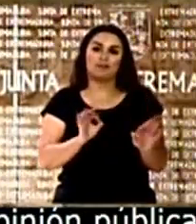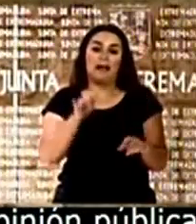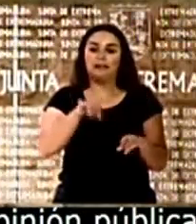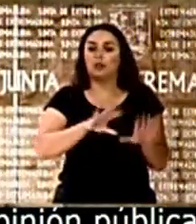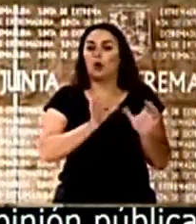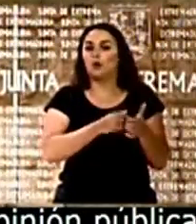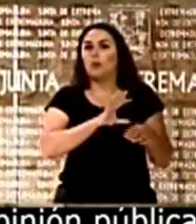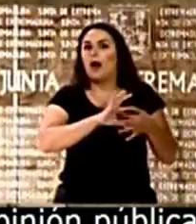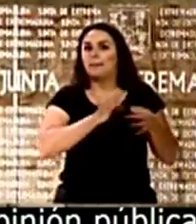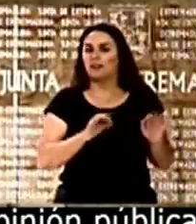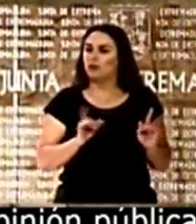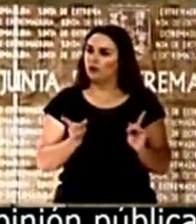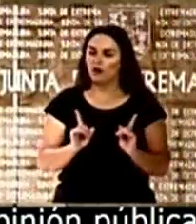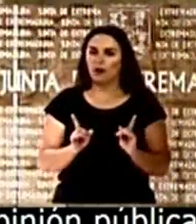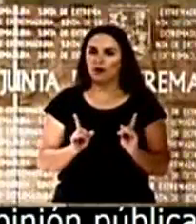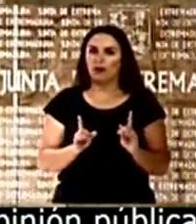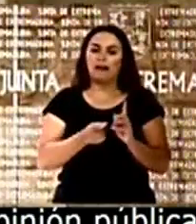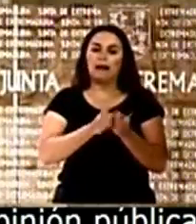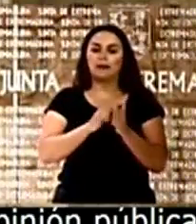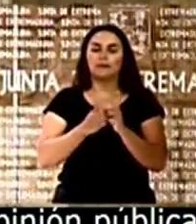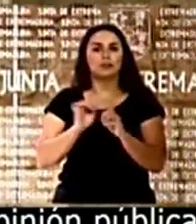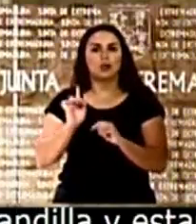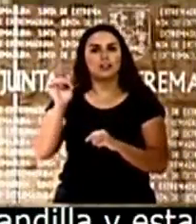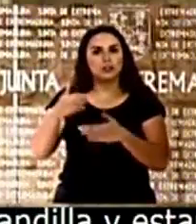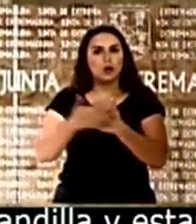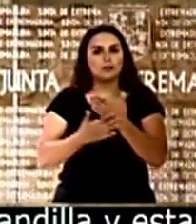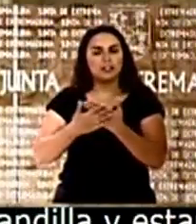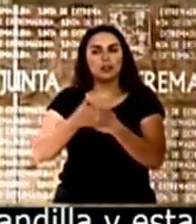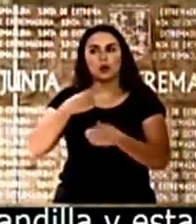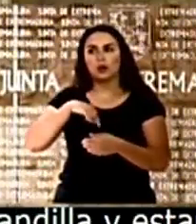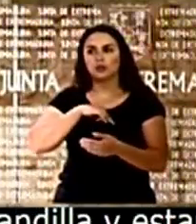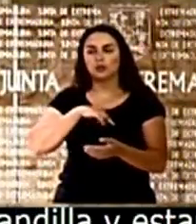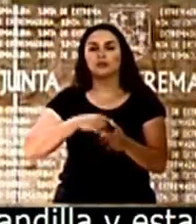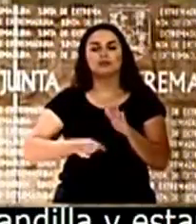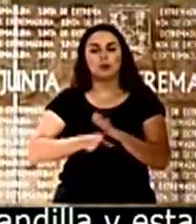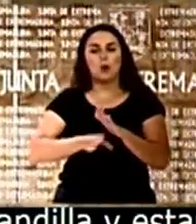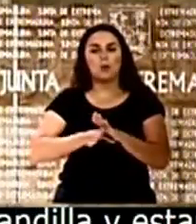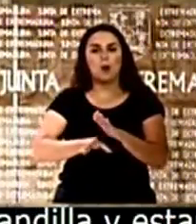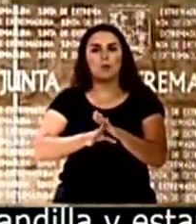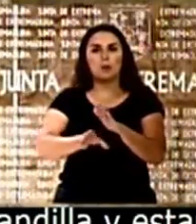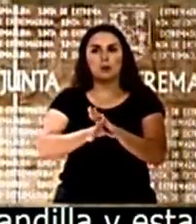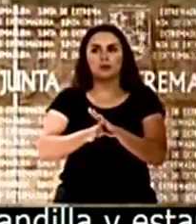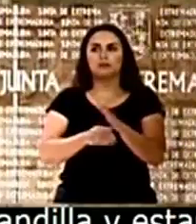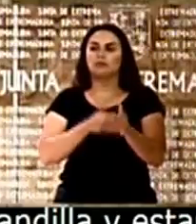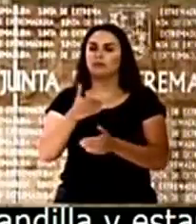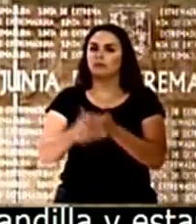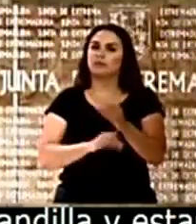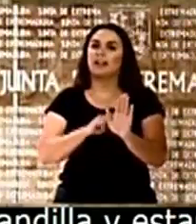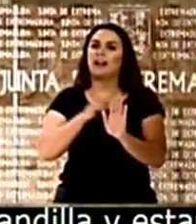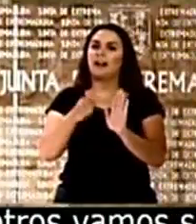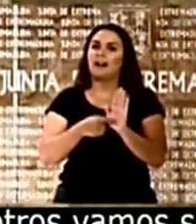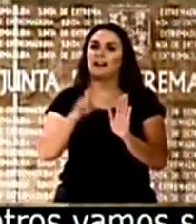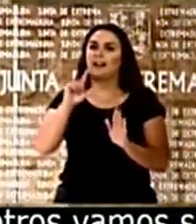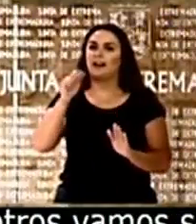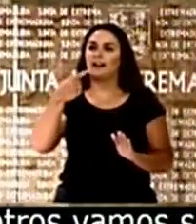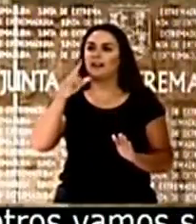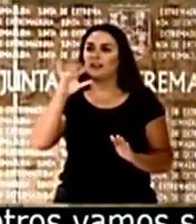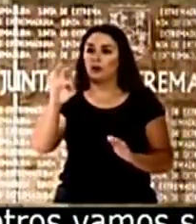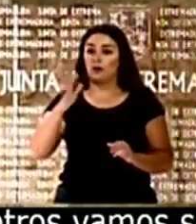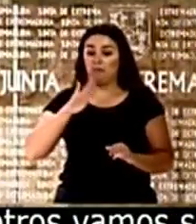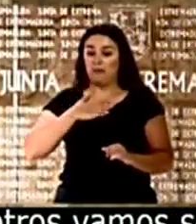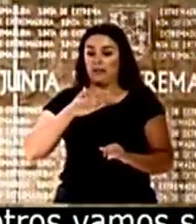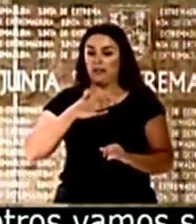pandilla y estamos aquí, vamos cambiando las decisiones, no. Nosotros vamos a seguir adelante con la tramitación de la Ley Legio, que ya no es nuestra, porque nunca